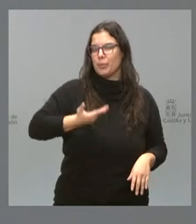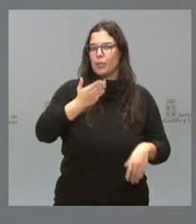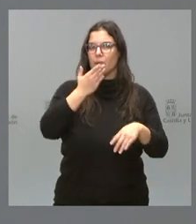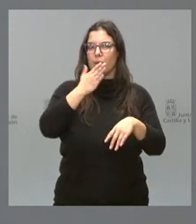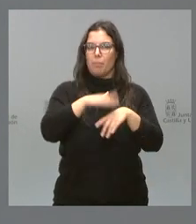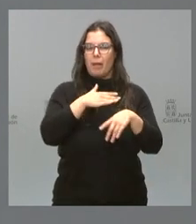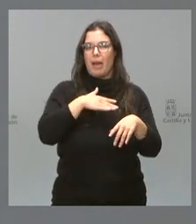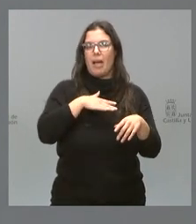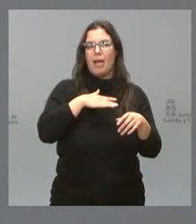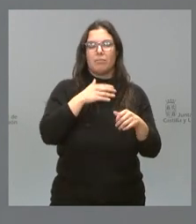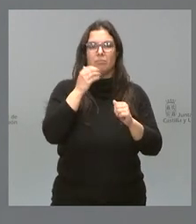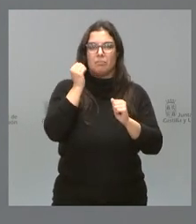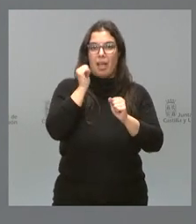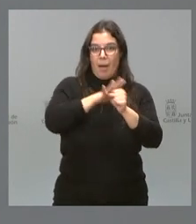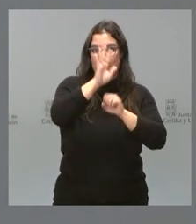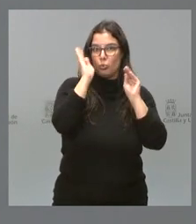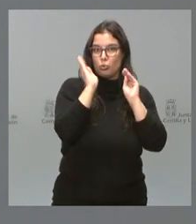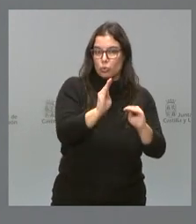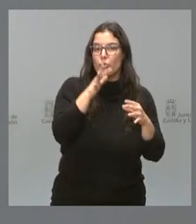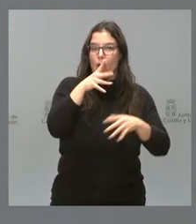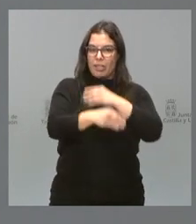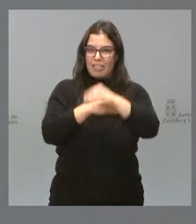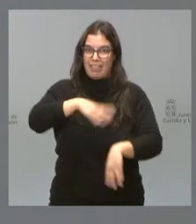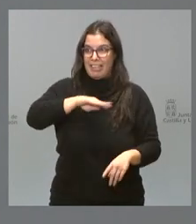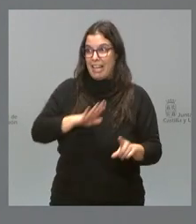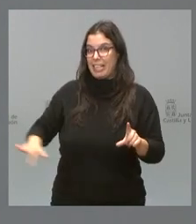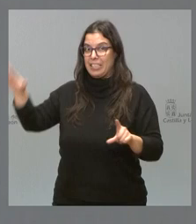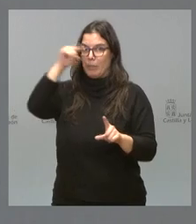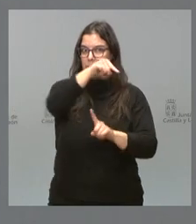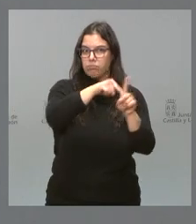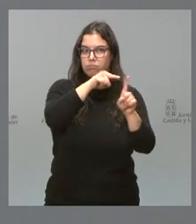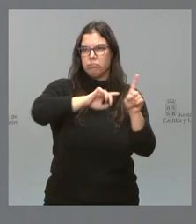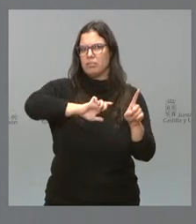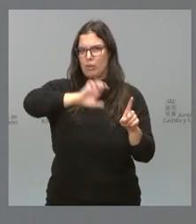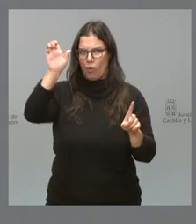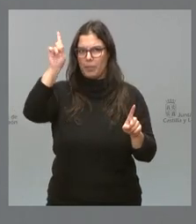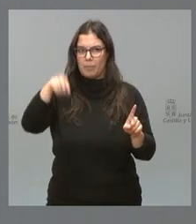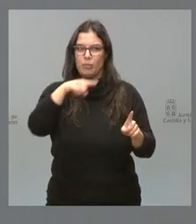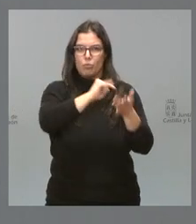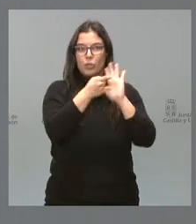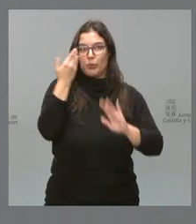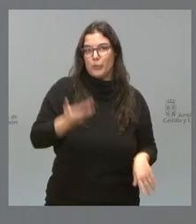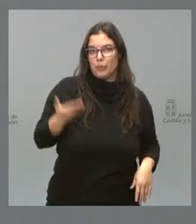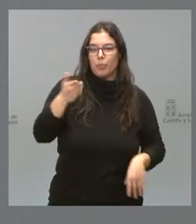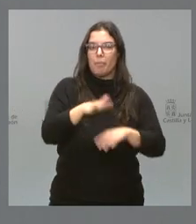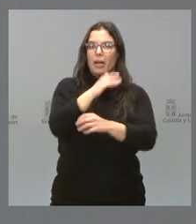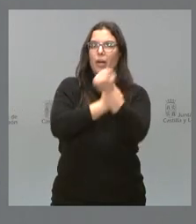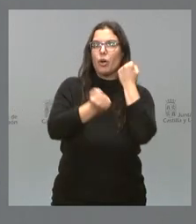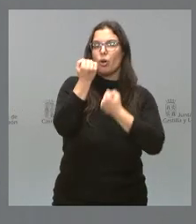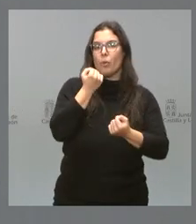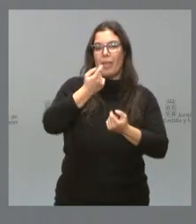el mundo del metal que actualmente se están desarrollando en España y el contexto europeo y un proyecto muy relevante en el ámbito de la economía